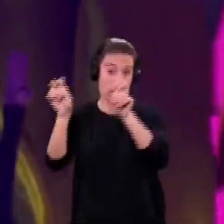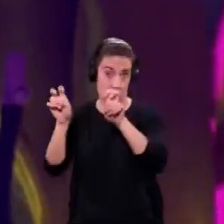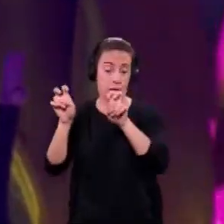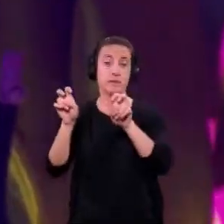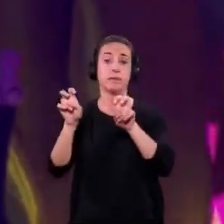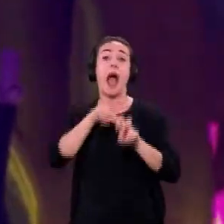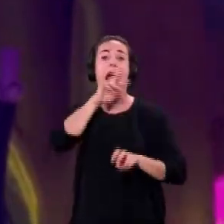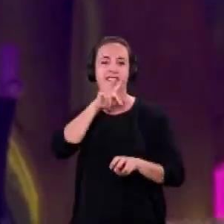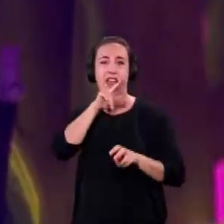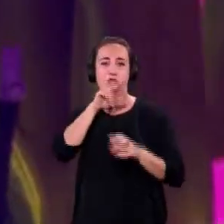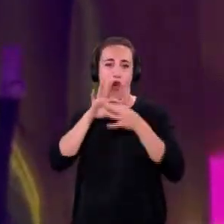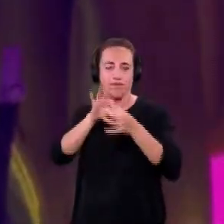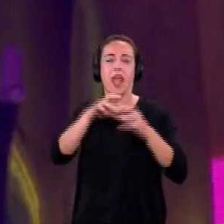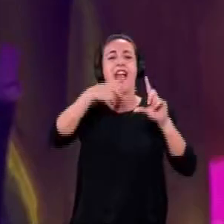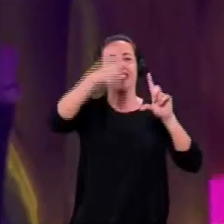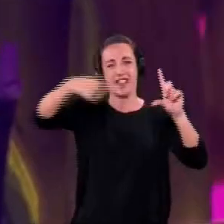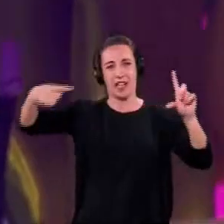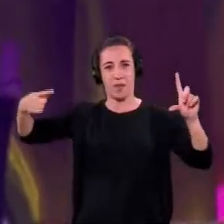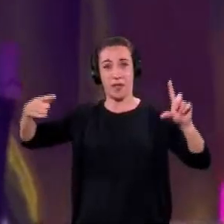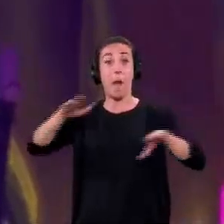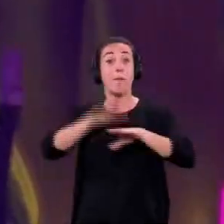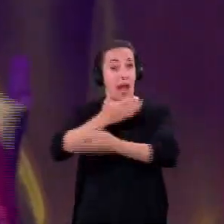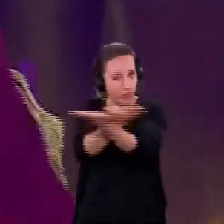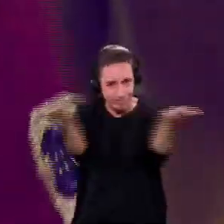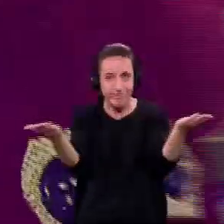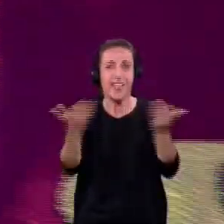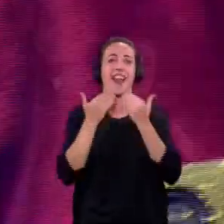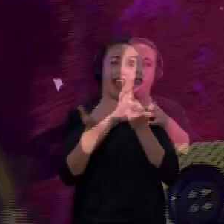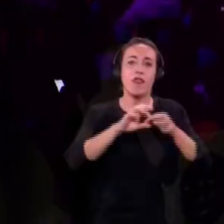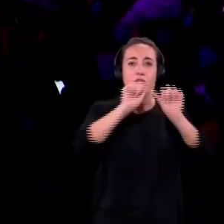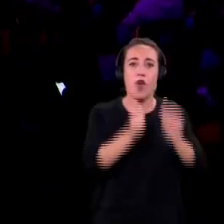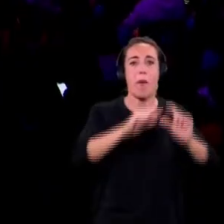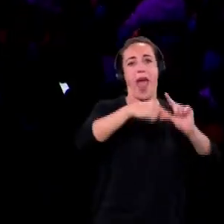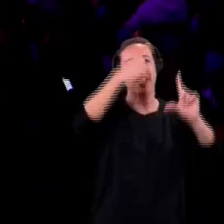estadísticamente hablando y va dedicada para todos ustedes. Gracias.